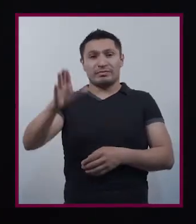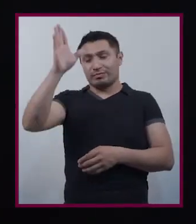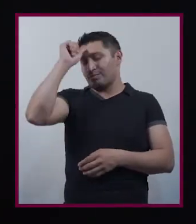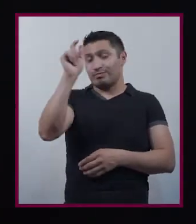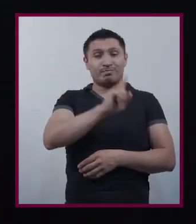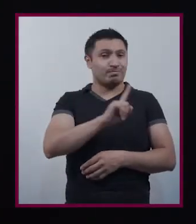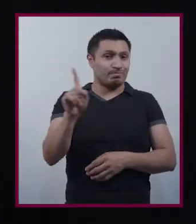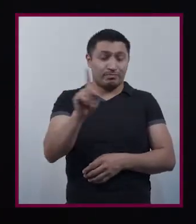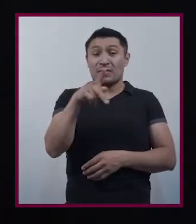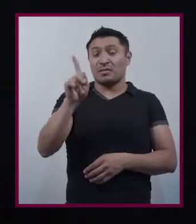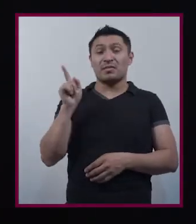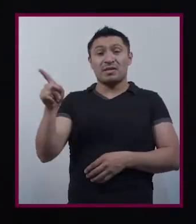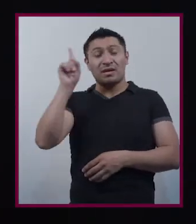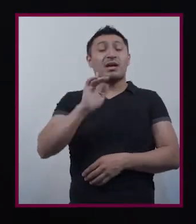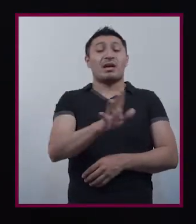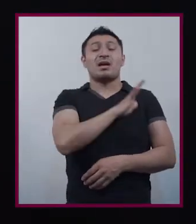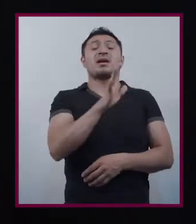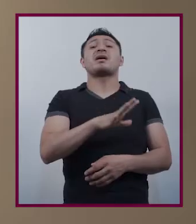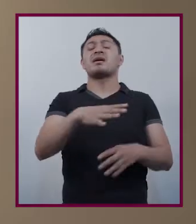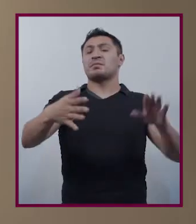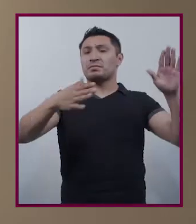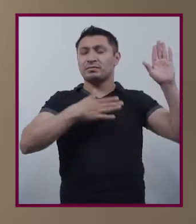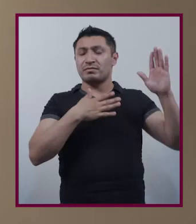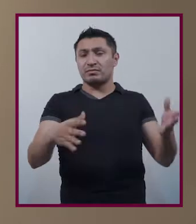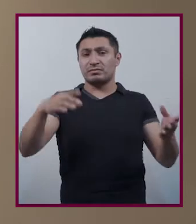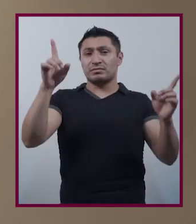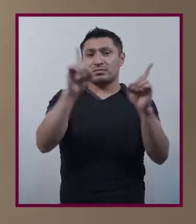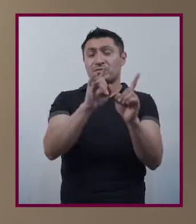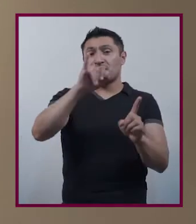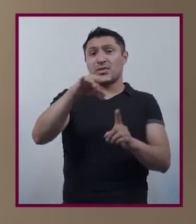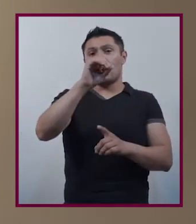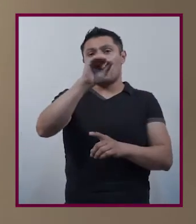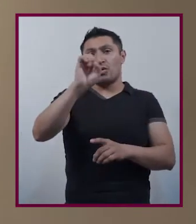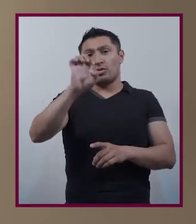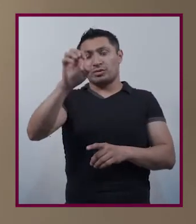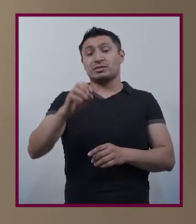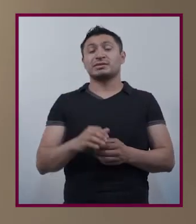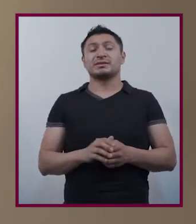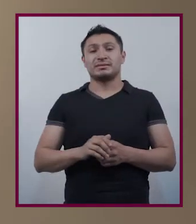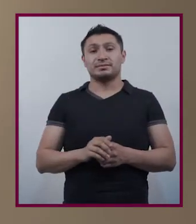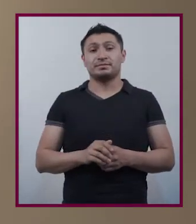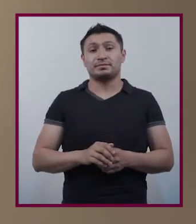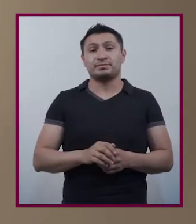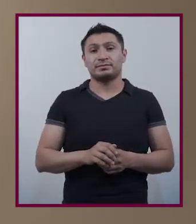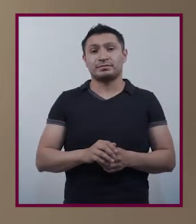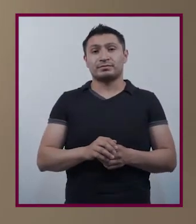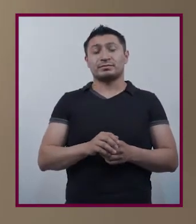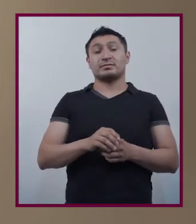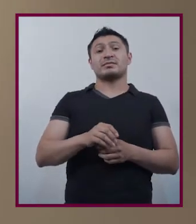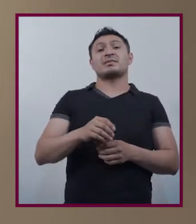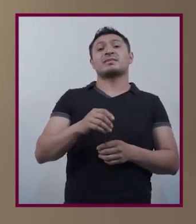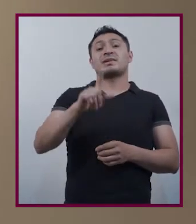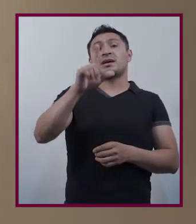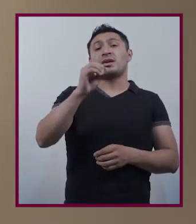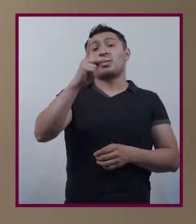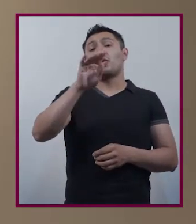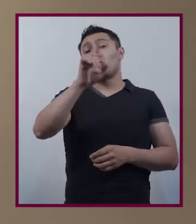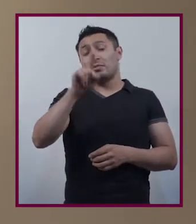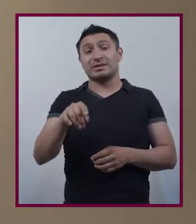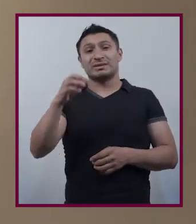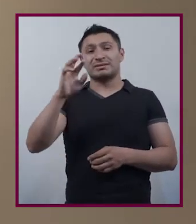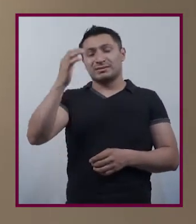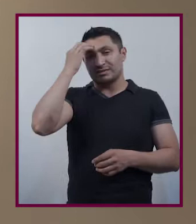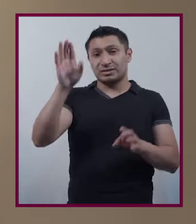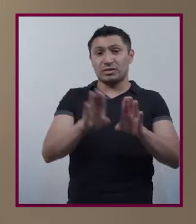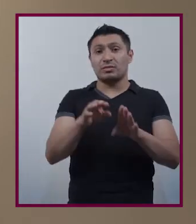de acuerdo, la Güera Rodríguez se comprometió con José Jerónimo López de Peralta, Villar Villamil y primo, mejor